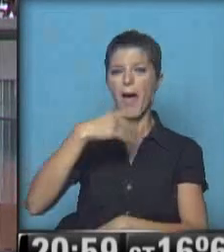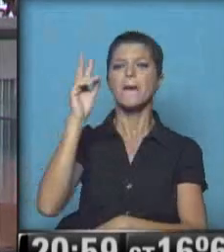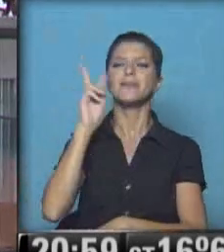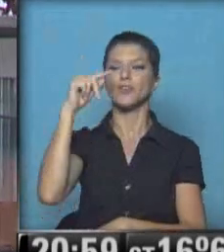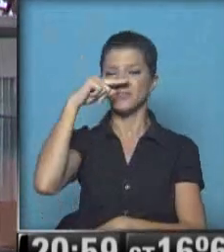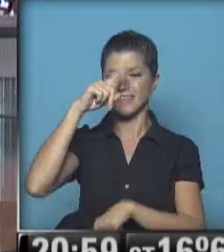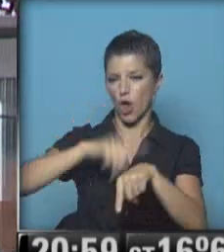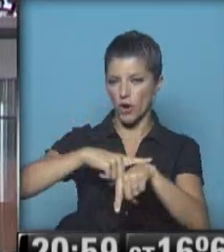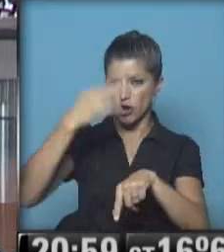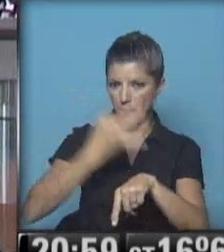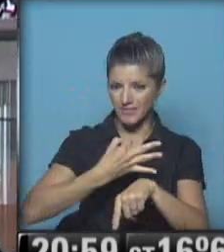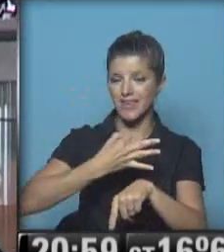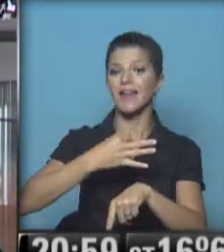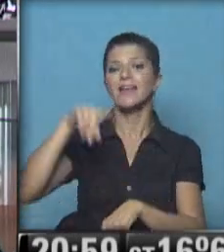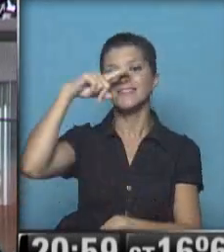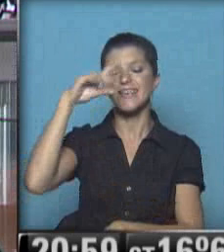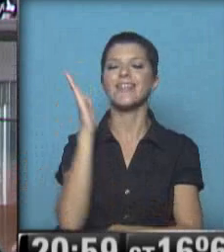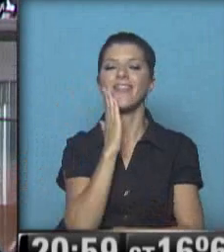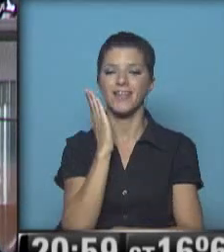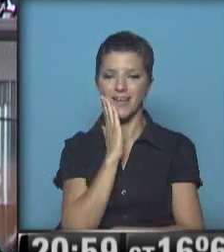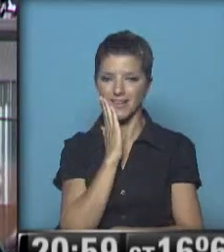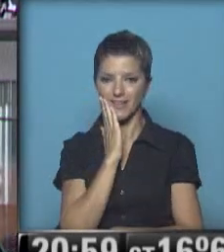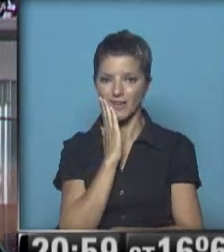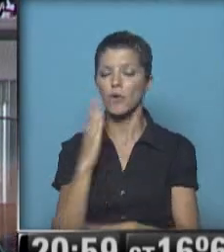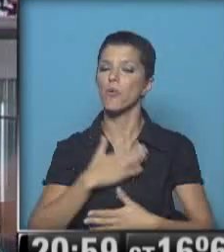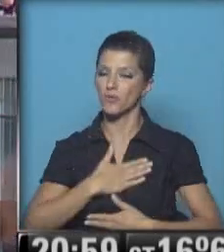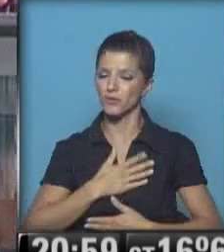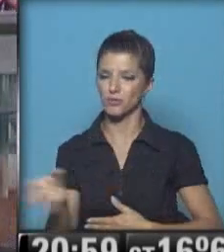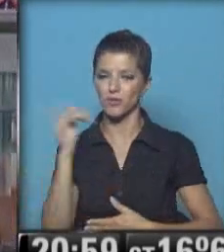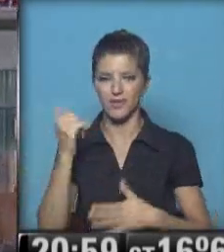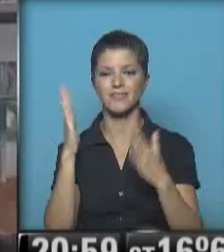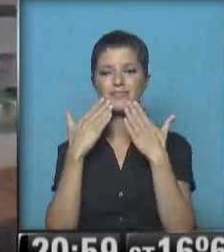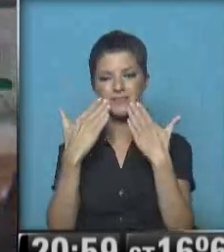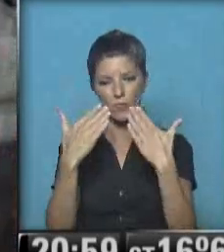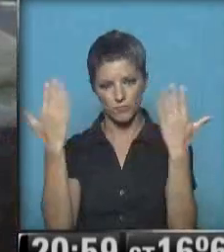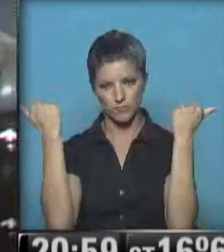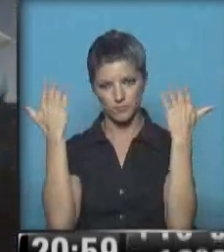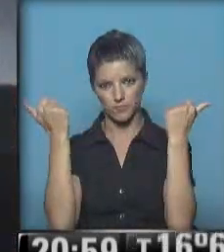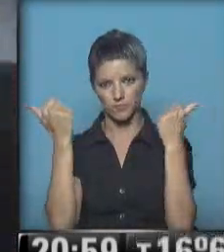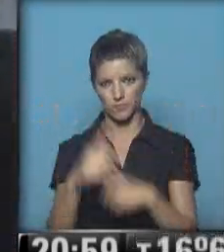7 a partir de la hora 19. Será un placer, como cada día. Chao, muchas gracias.